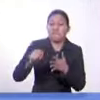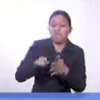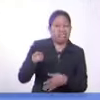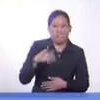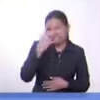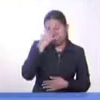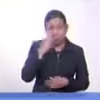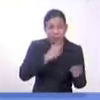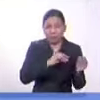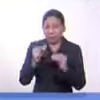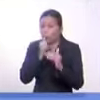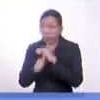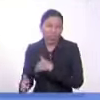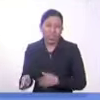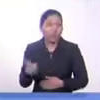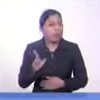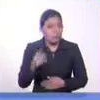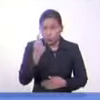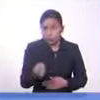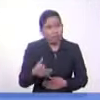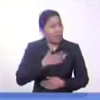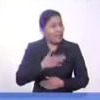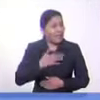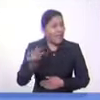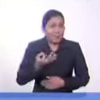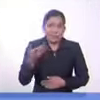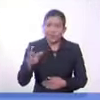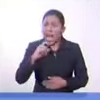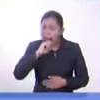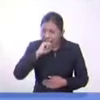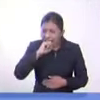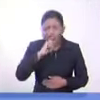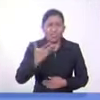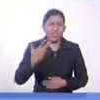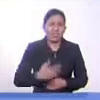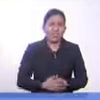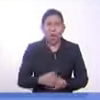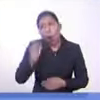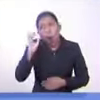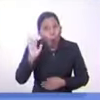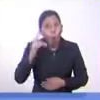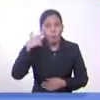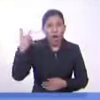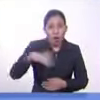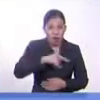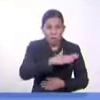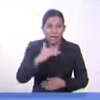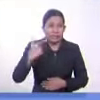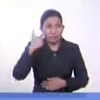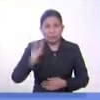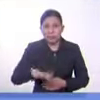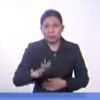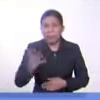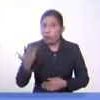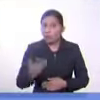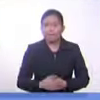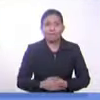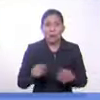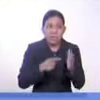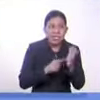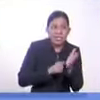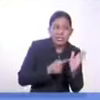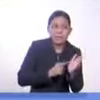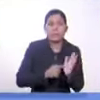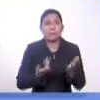Las personas deciden migrar porque tienen condiciones de vida muy pobres o de riesgo en su país por amenazas. La